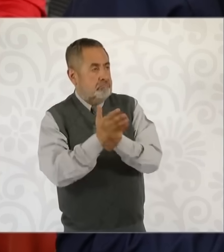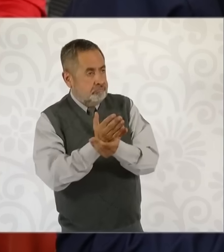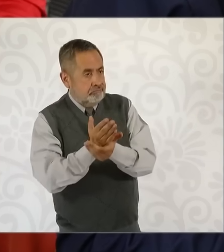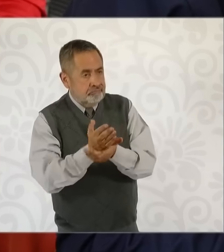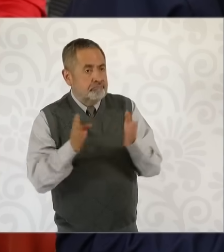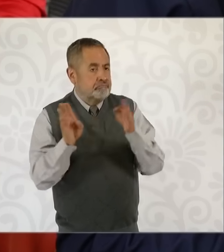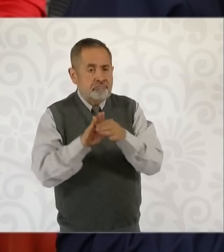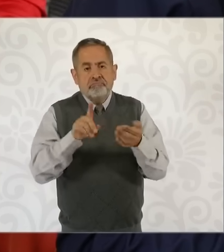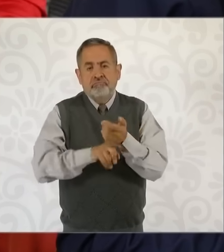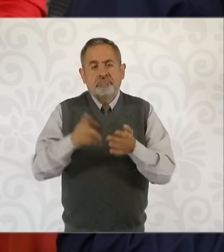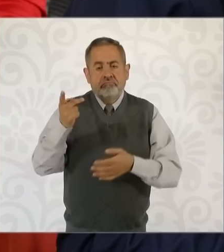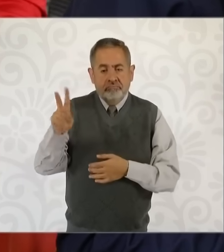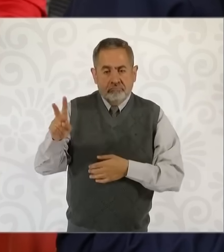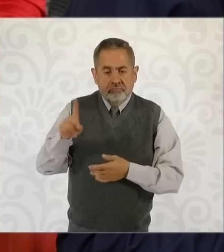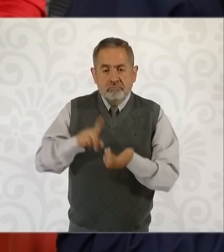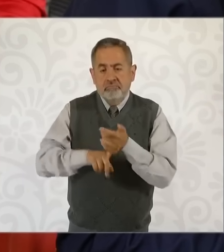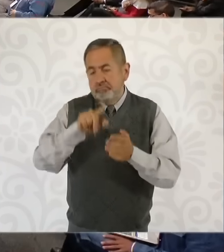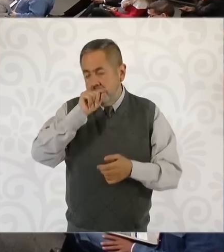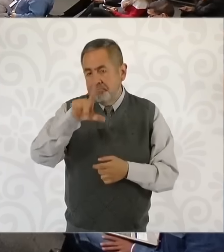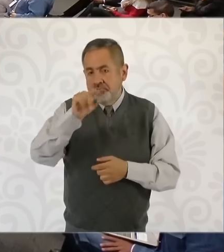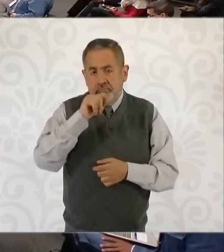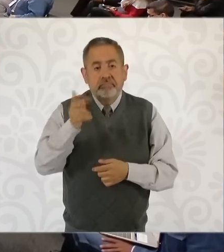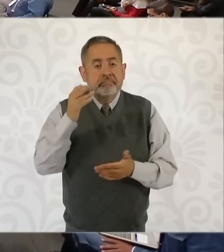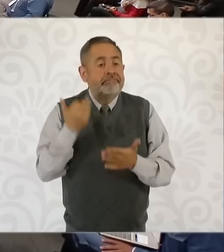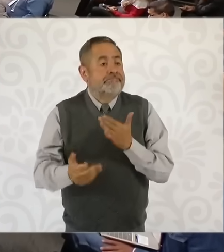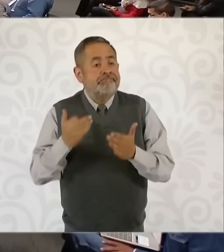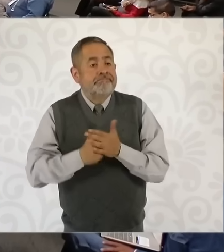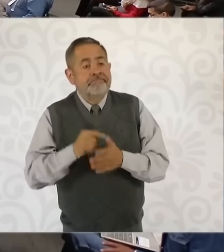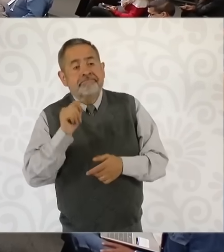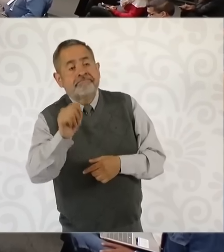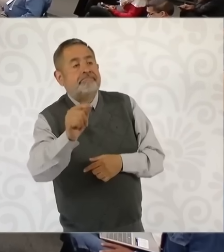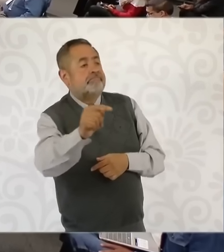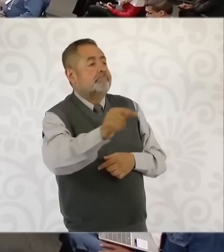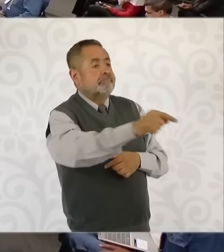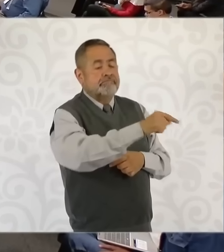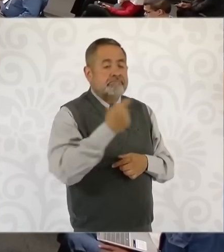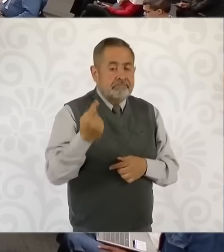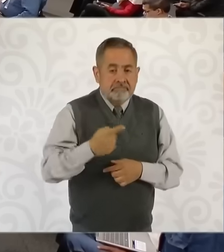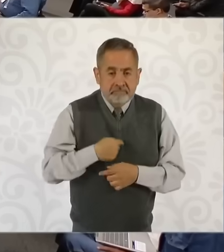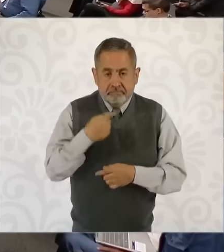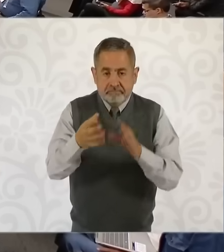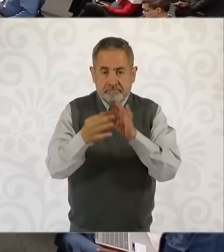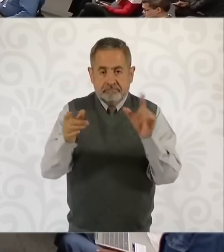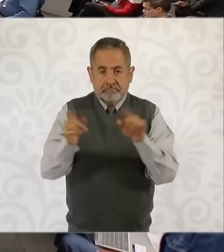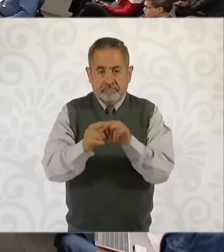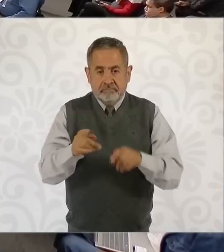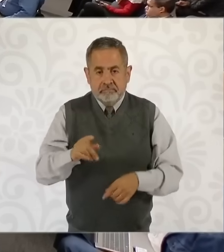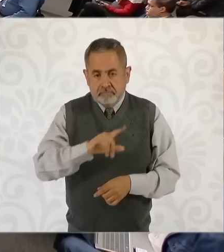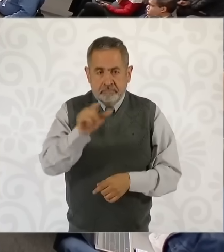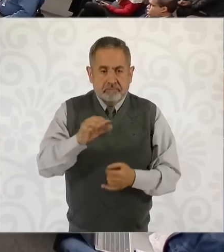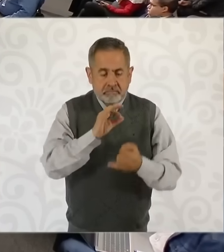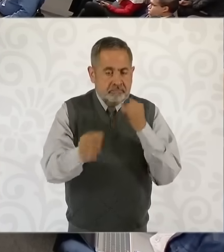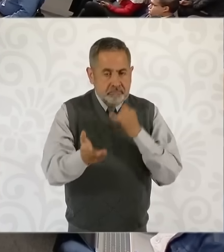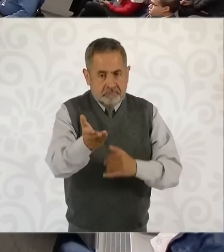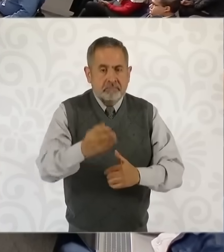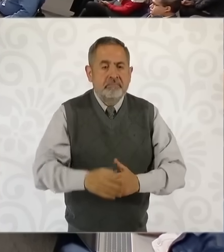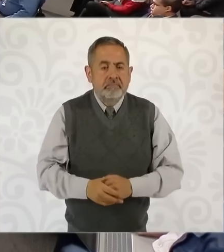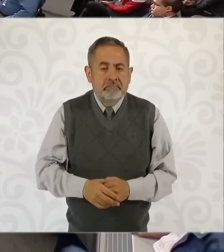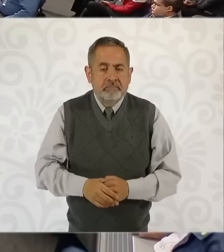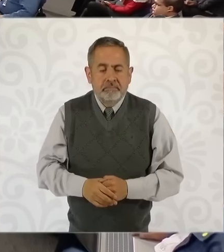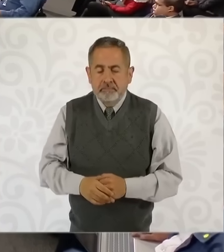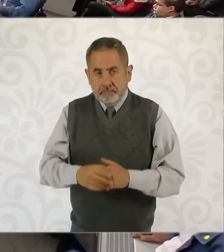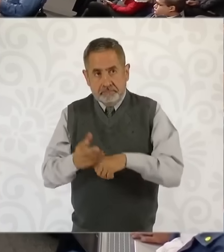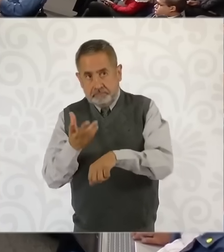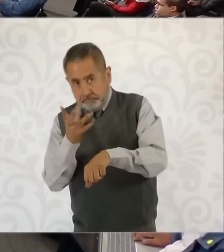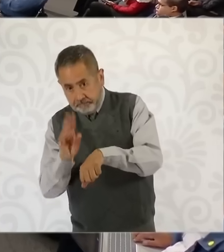en Puerto Vallarta, en Jalisco, pero también quiero comentarle algo, si me permites. Muchas gracias. Si me